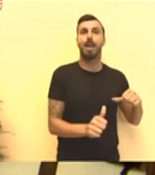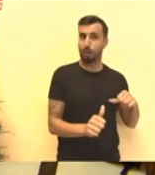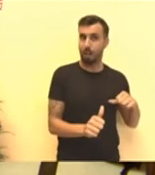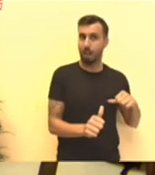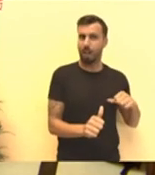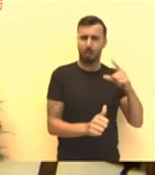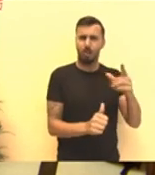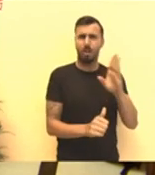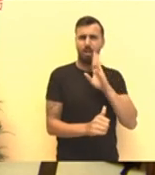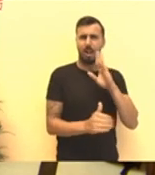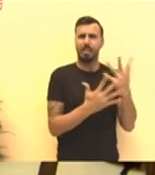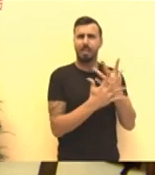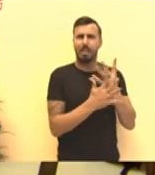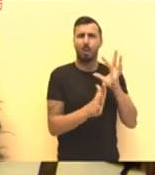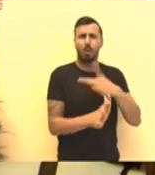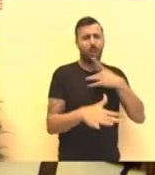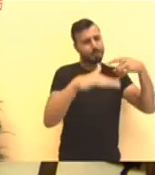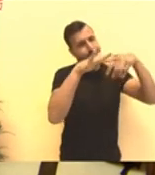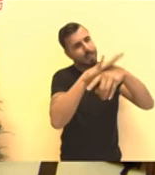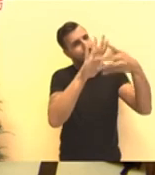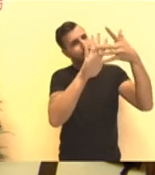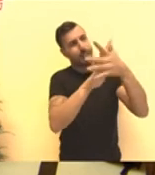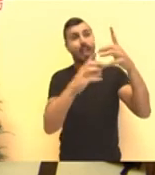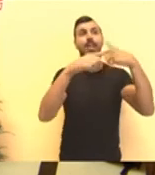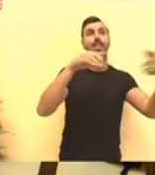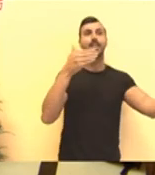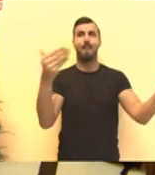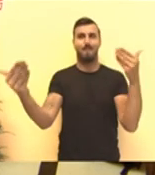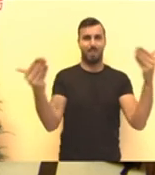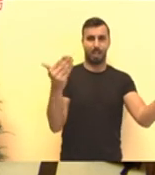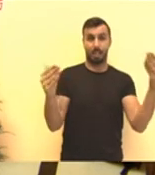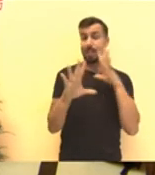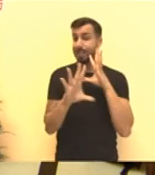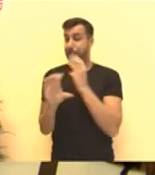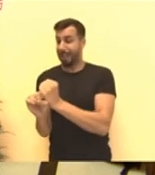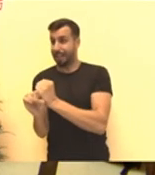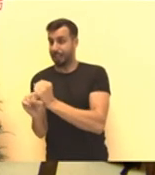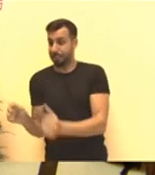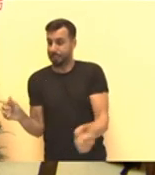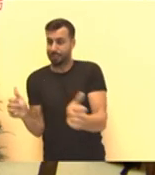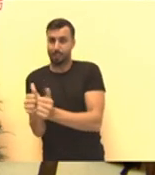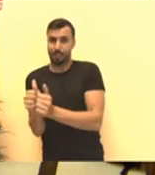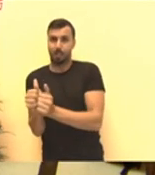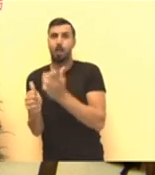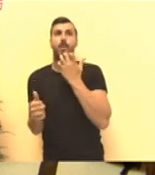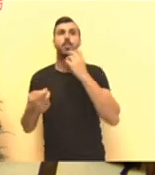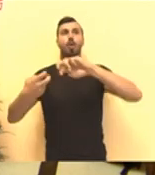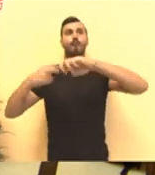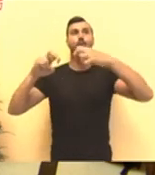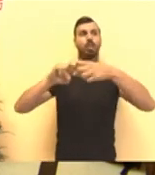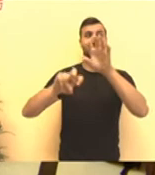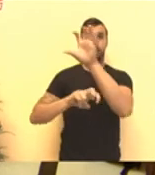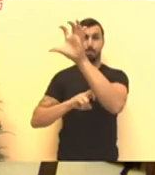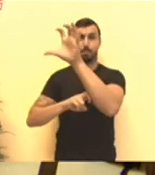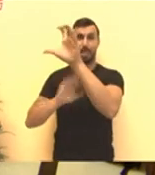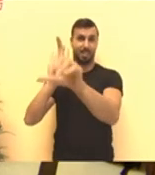¿podrías explicar un poco qué diferencia hay entre los enfoques estos de la dependencia que comentabas, ¿no?, cuando estabas en Bruselas, y la